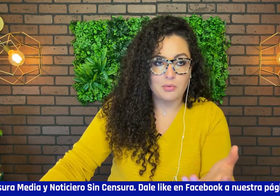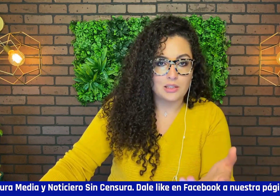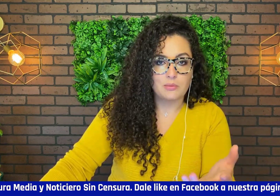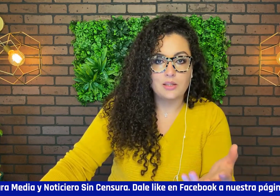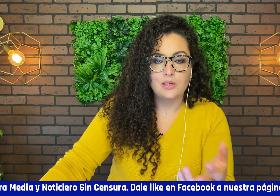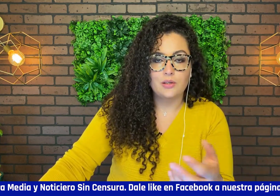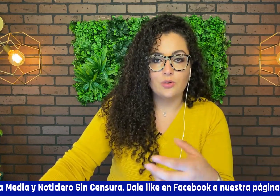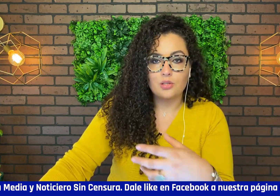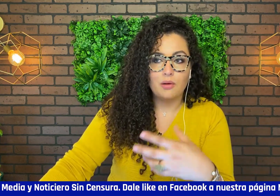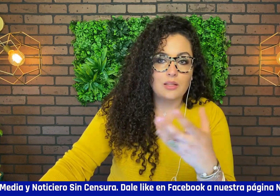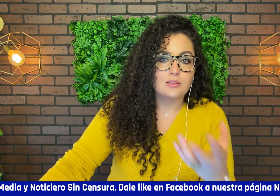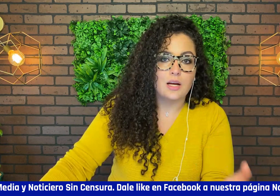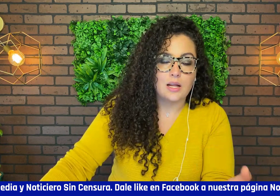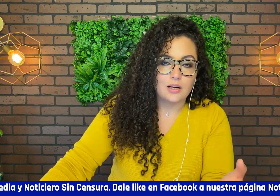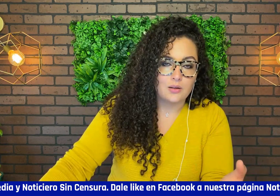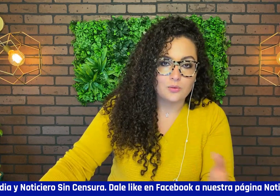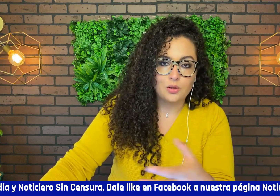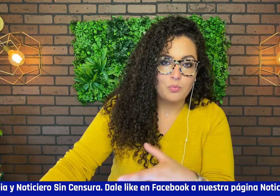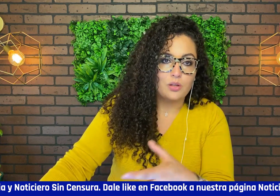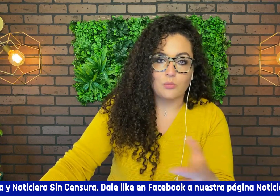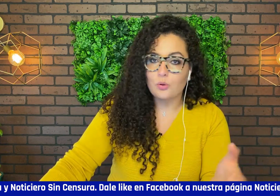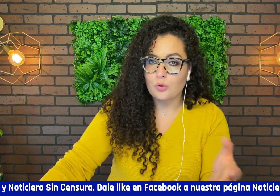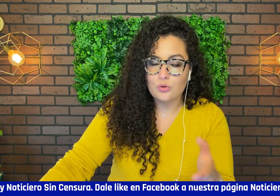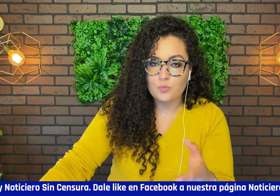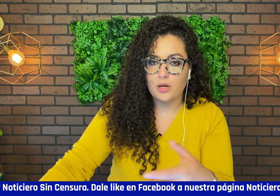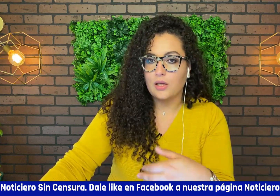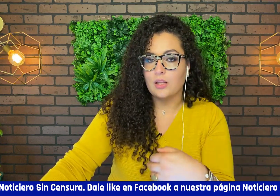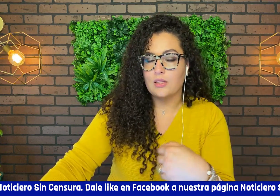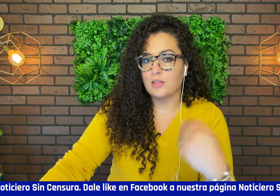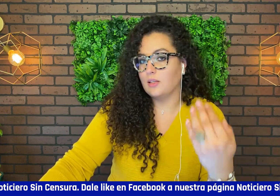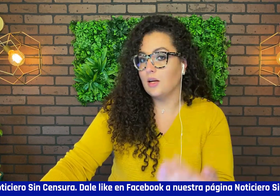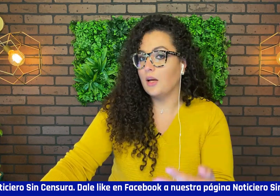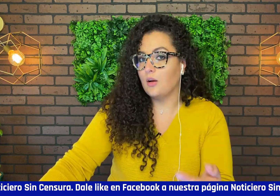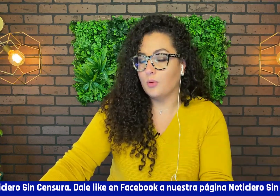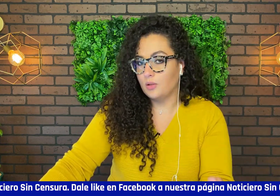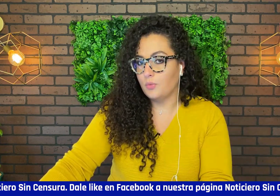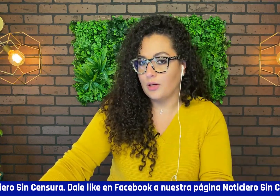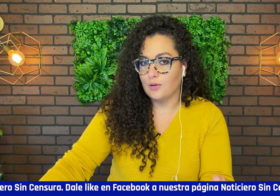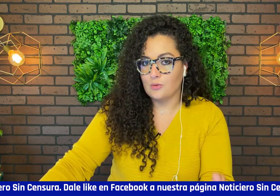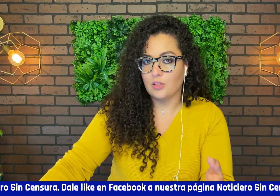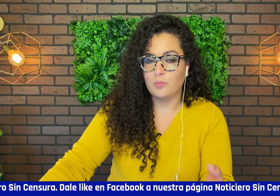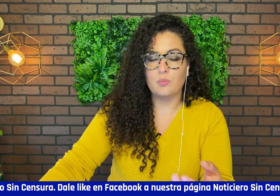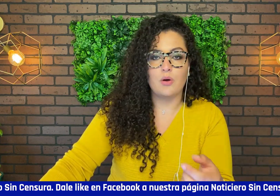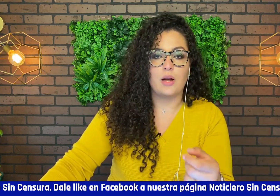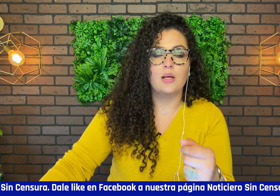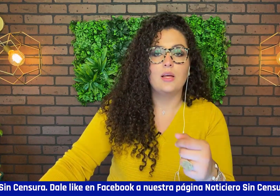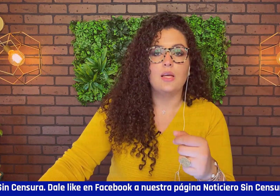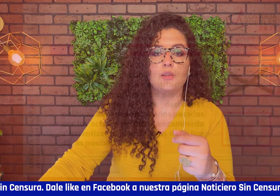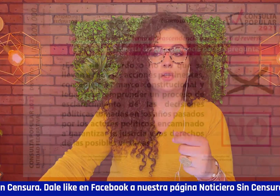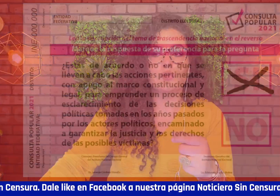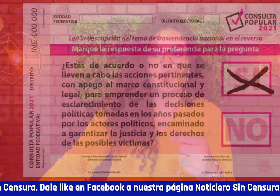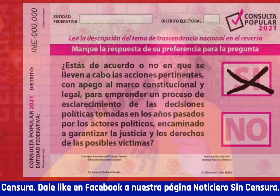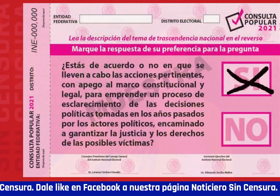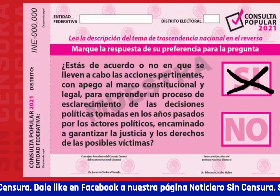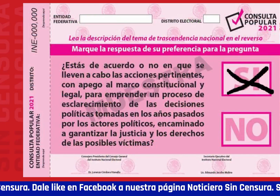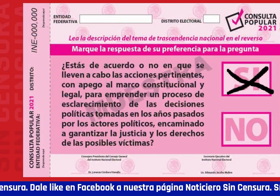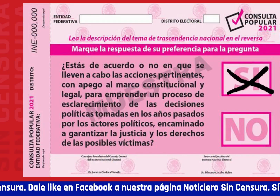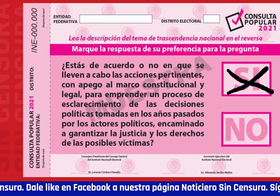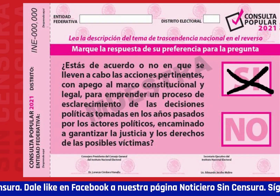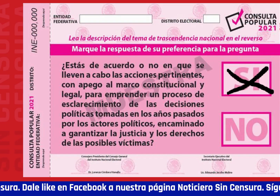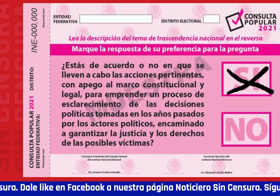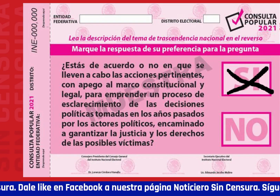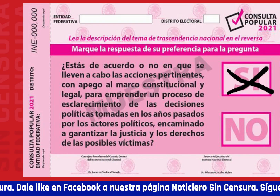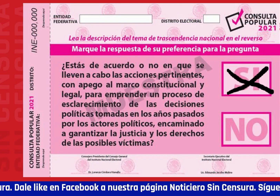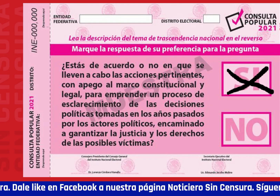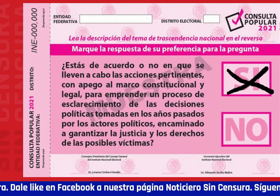cosa lamentable. No se van a instalar ningún tipo de módulos para que desde el extranjero voten por la consulta popular. Entonces, se